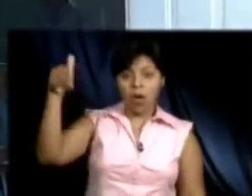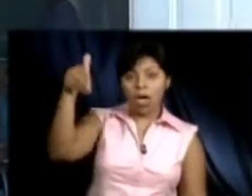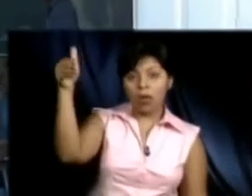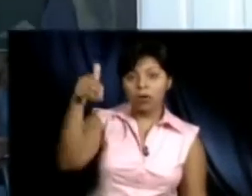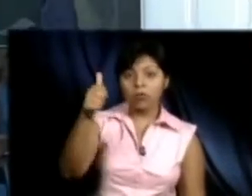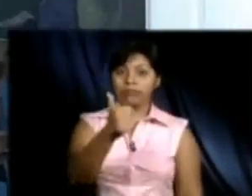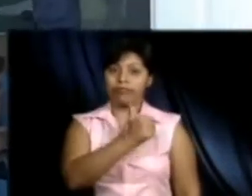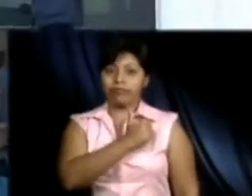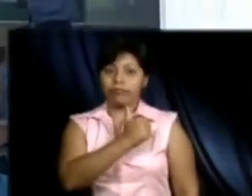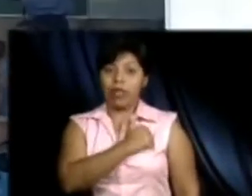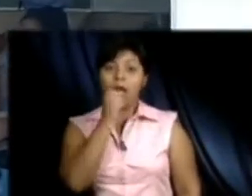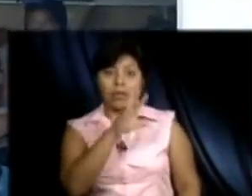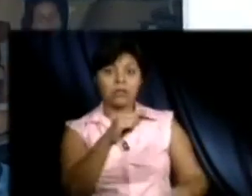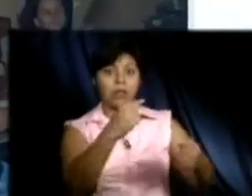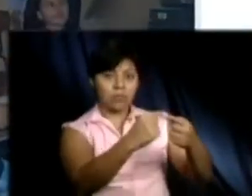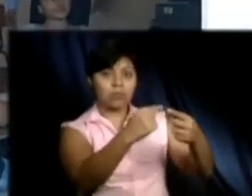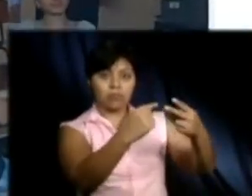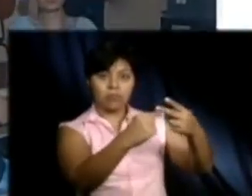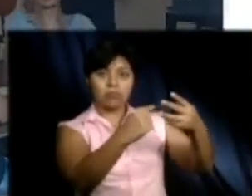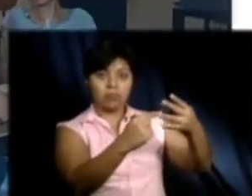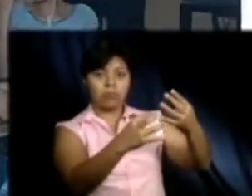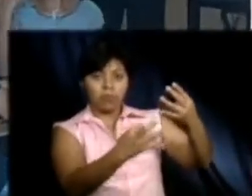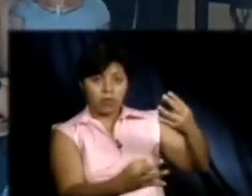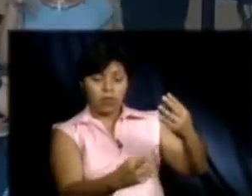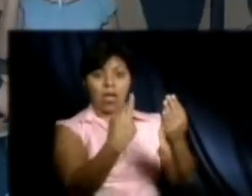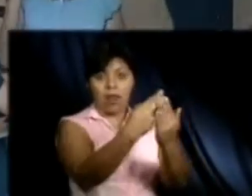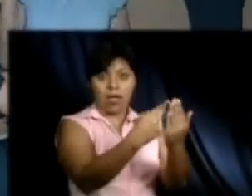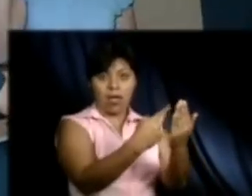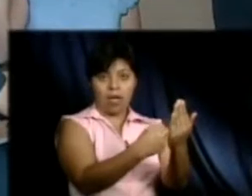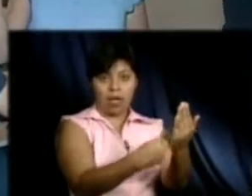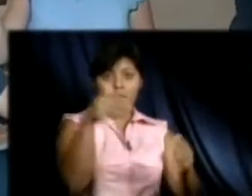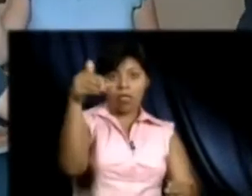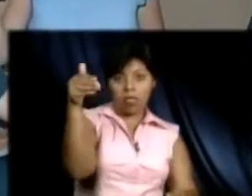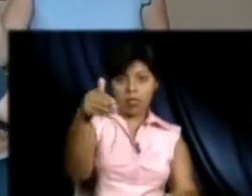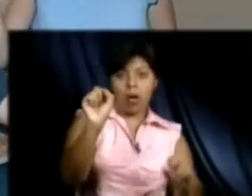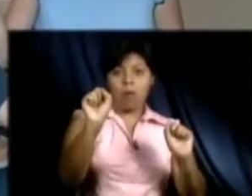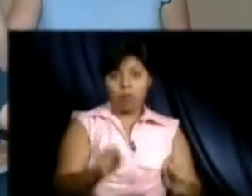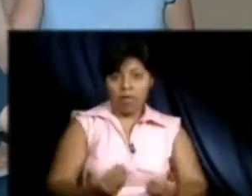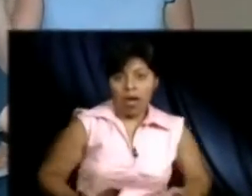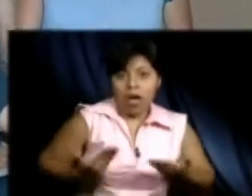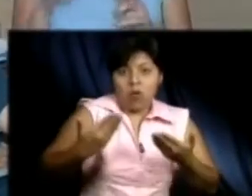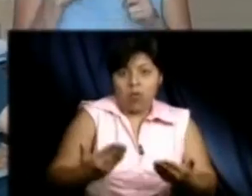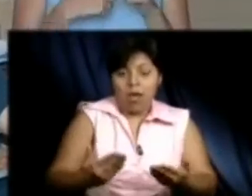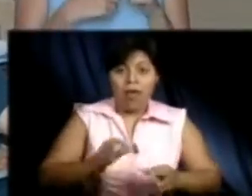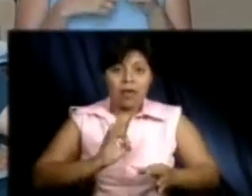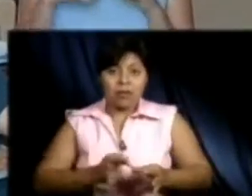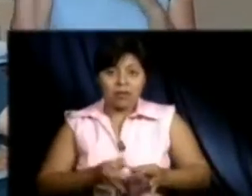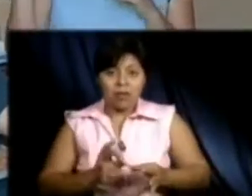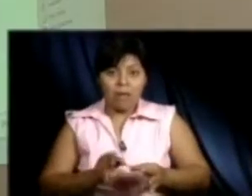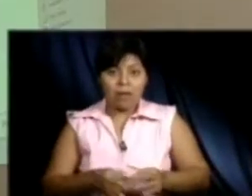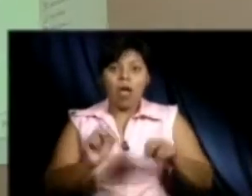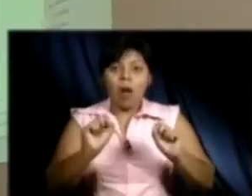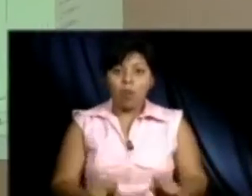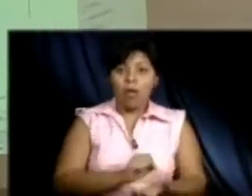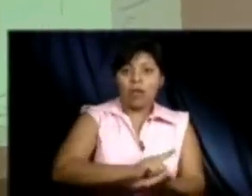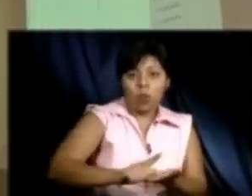Educación estaría obligado, según la ley y el reglamento de educación, a brindar las facilidades, le hace intérpretes, aparte de